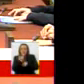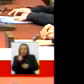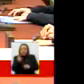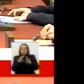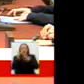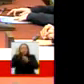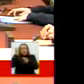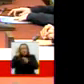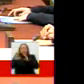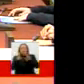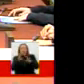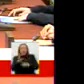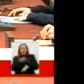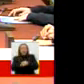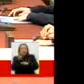este lenguaje.